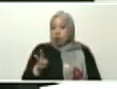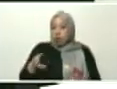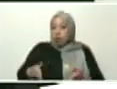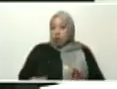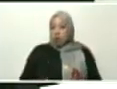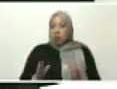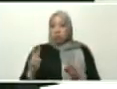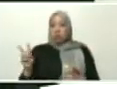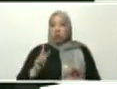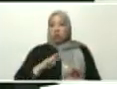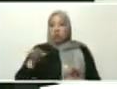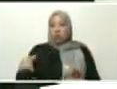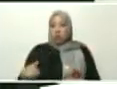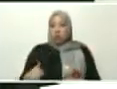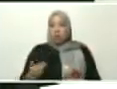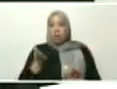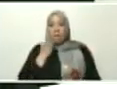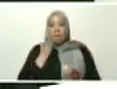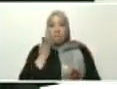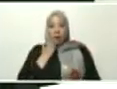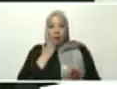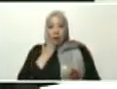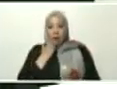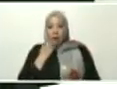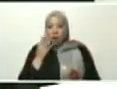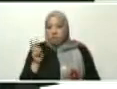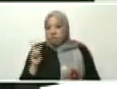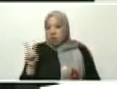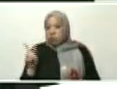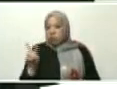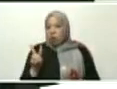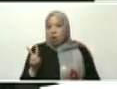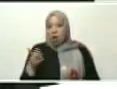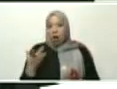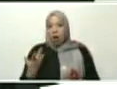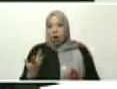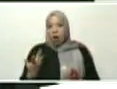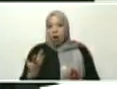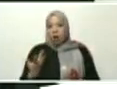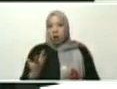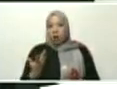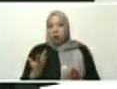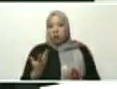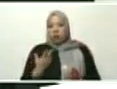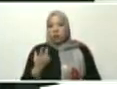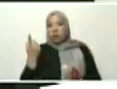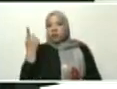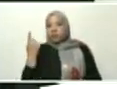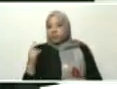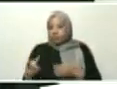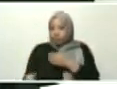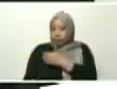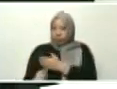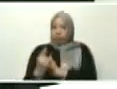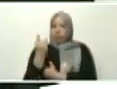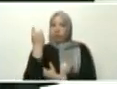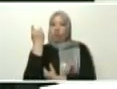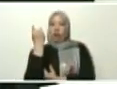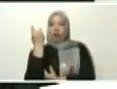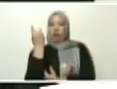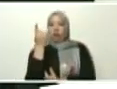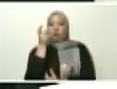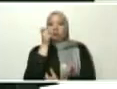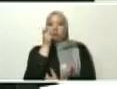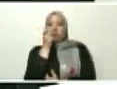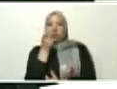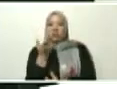Venezuela es nuestro núcleo madre. Es una falsa contradicción estar hablando que si se